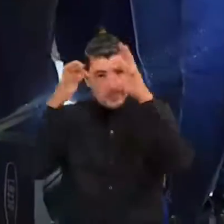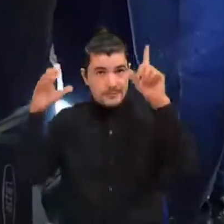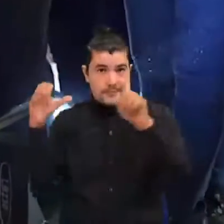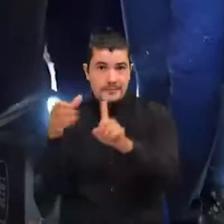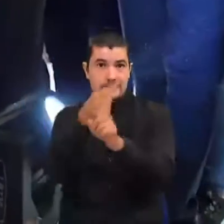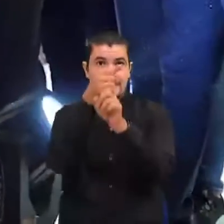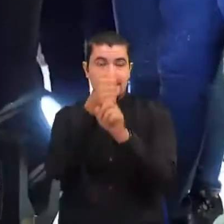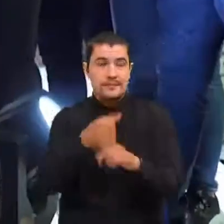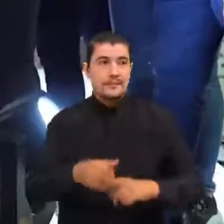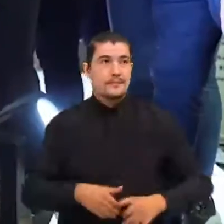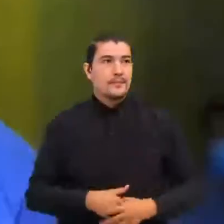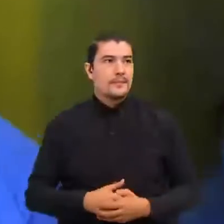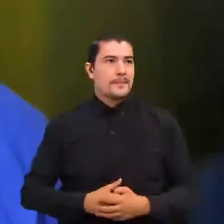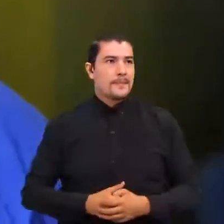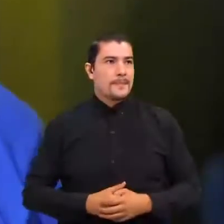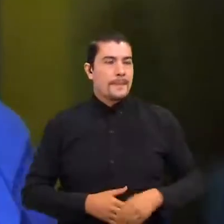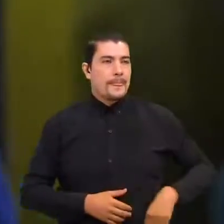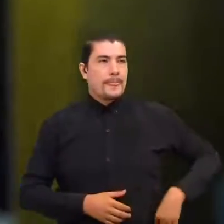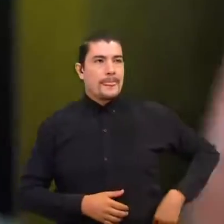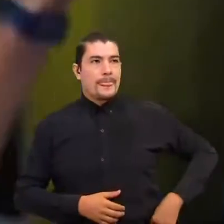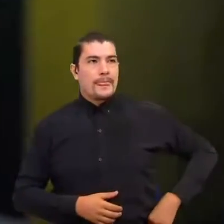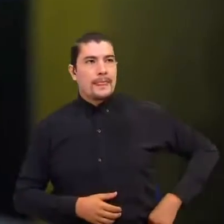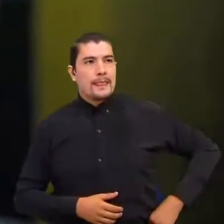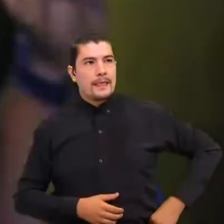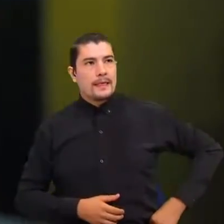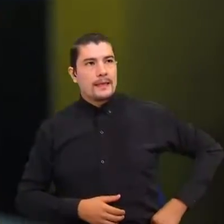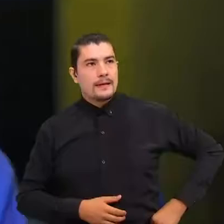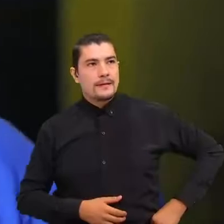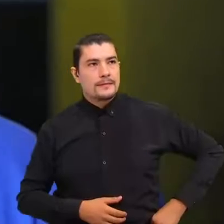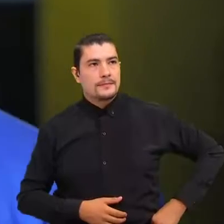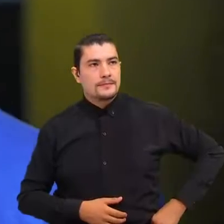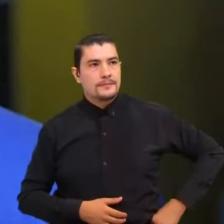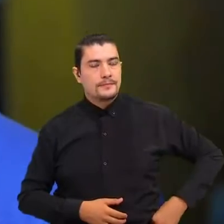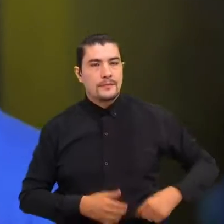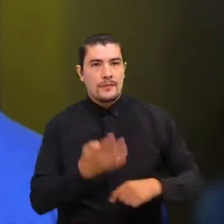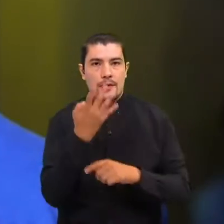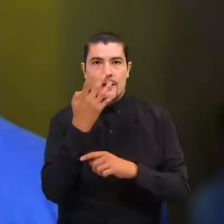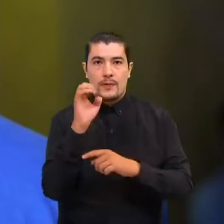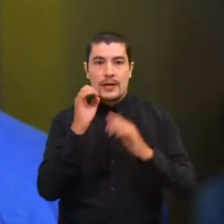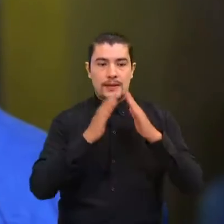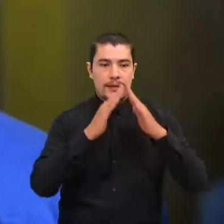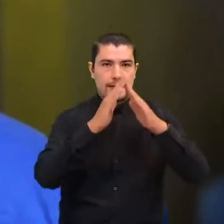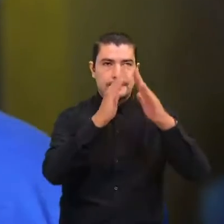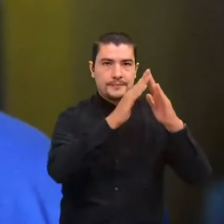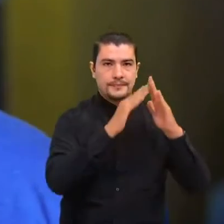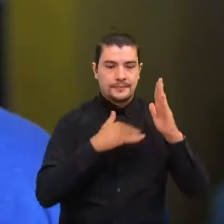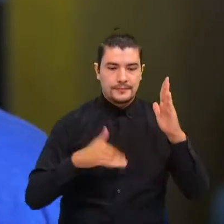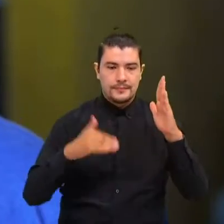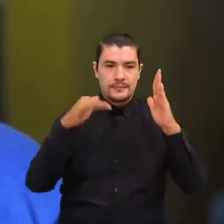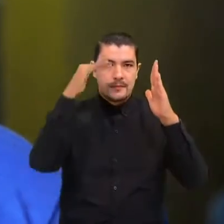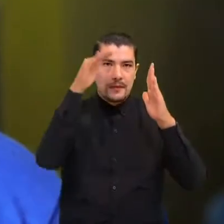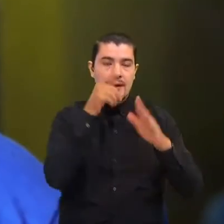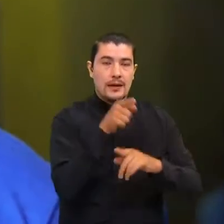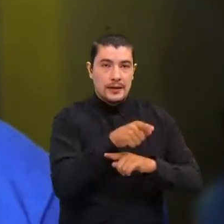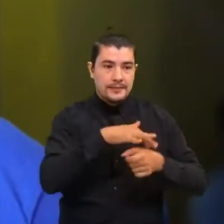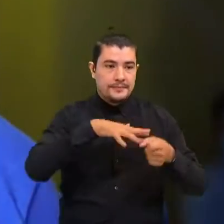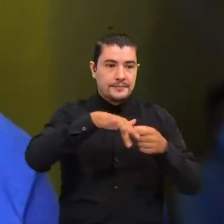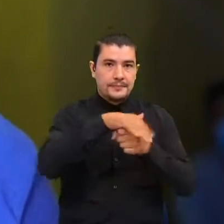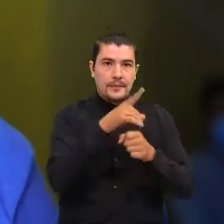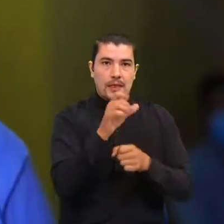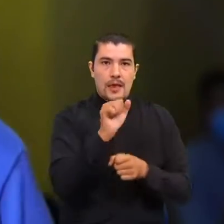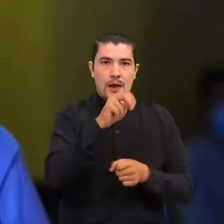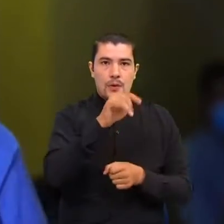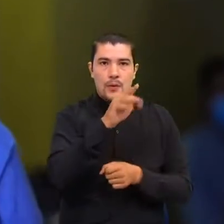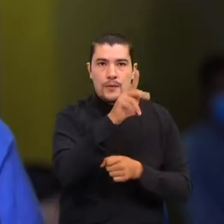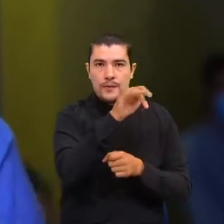social Torres de Danubio. Hoy estamos haciendo entrega de 40 apartamentos acá en el barrio El Danubio, en la comuna número 6.